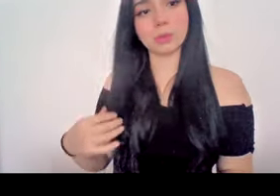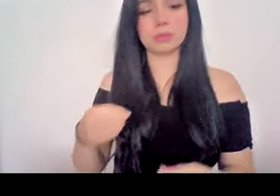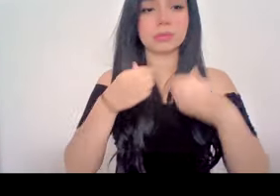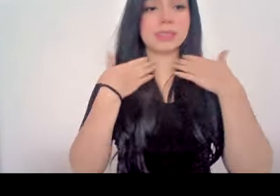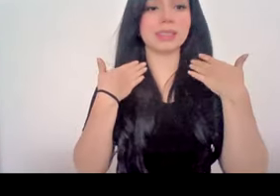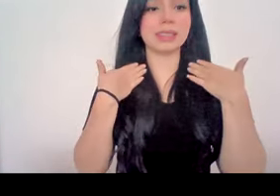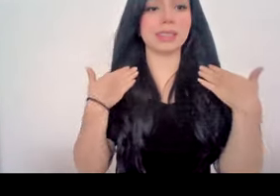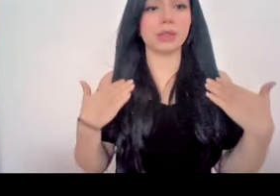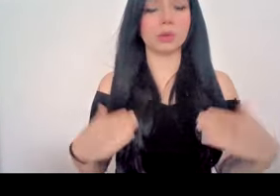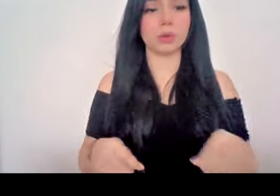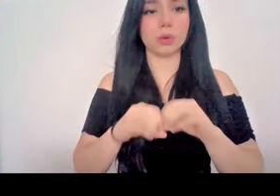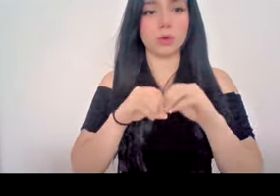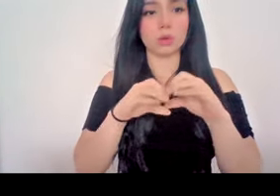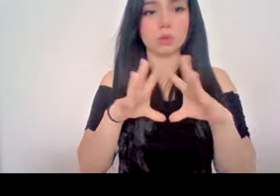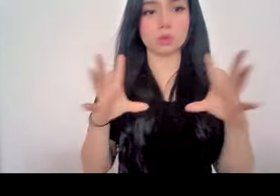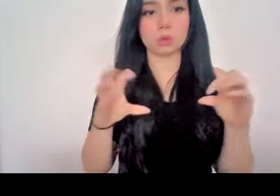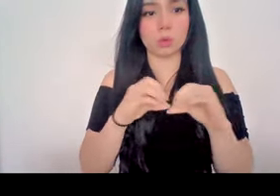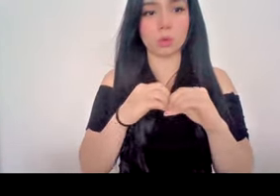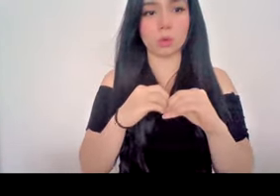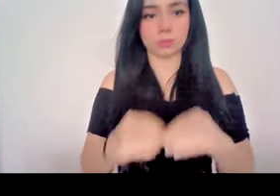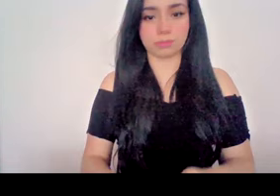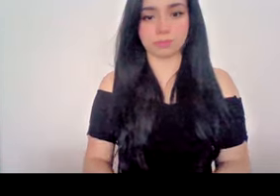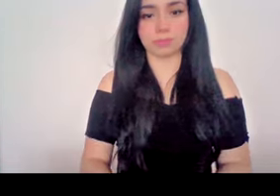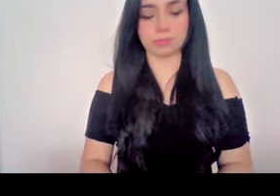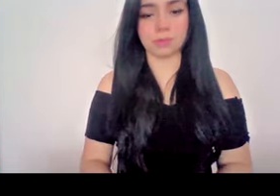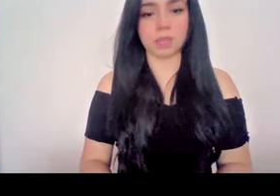Negro. Negro.